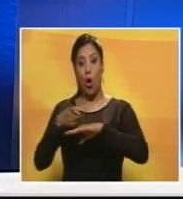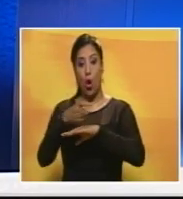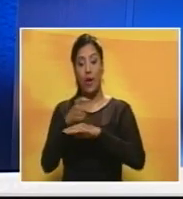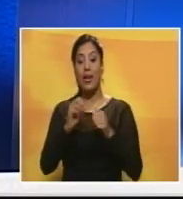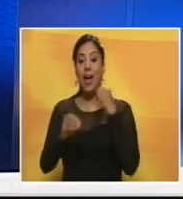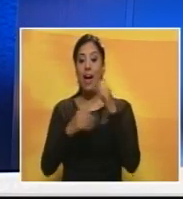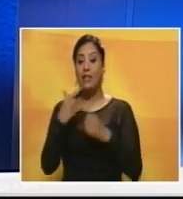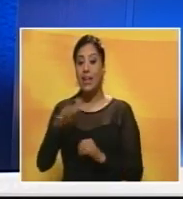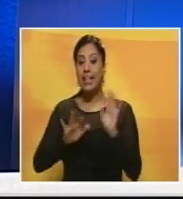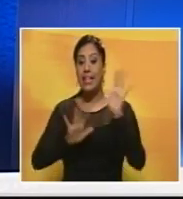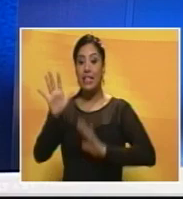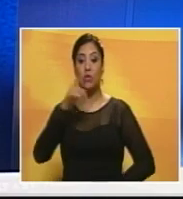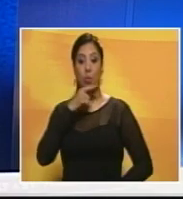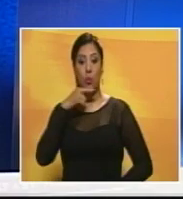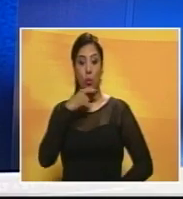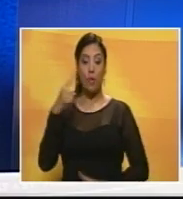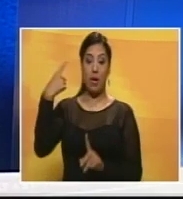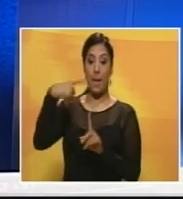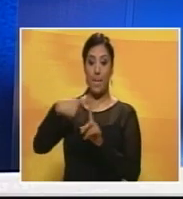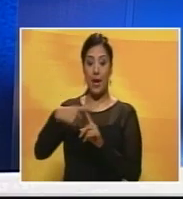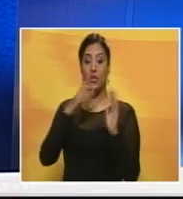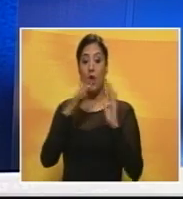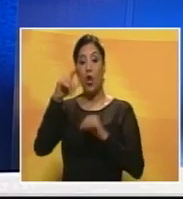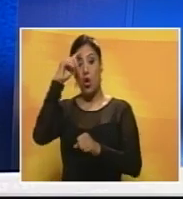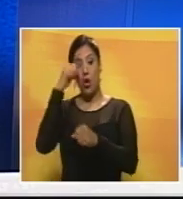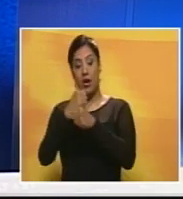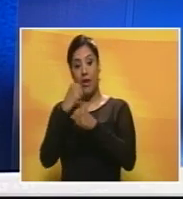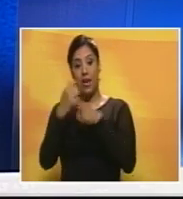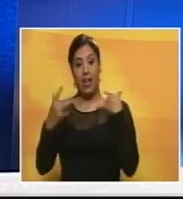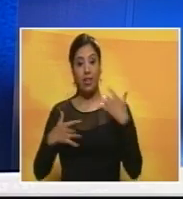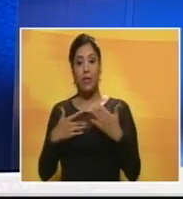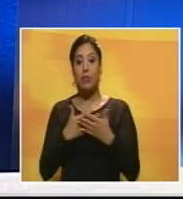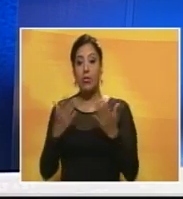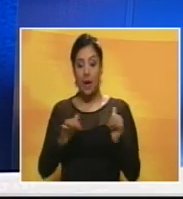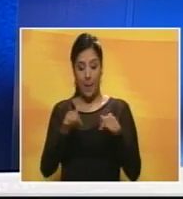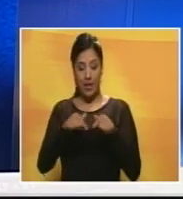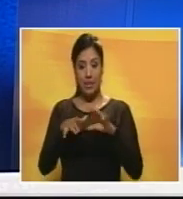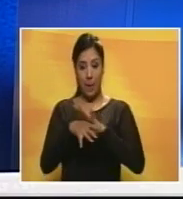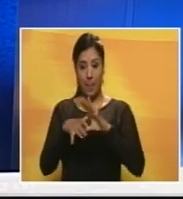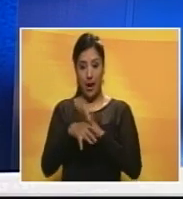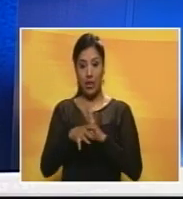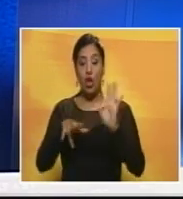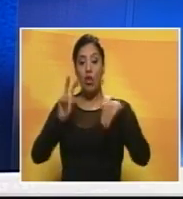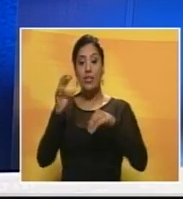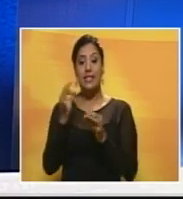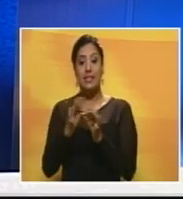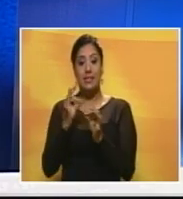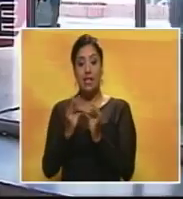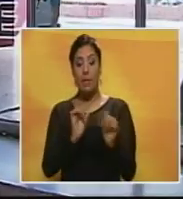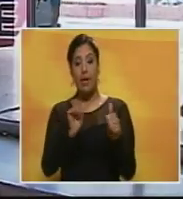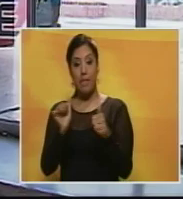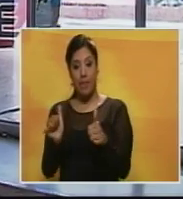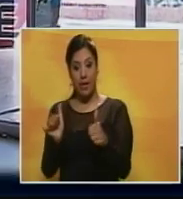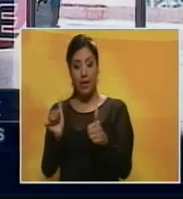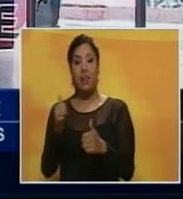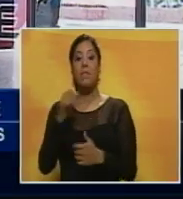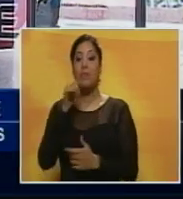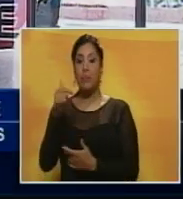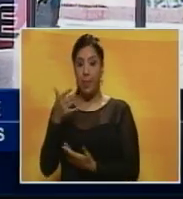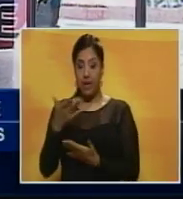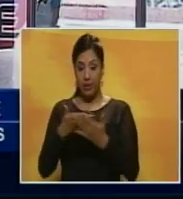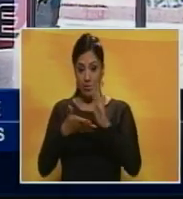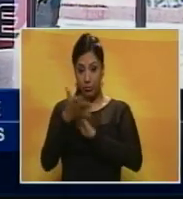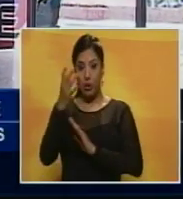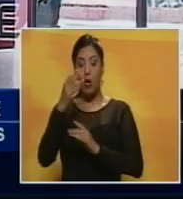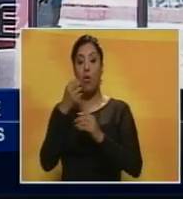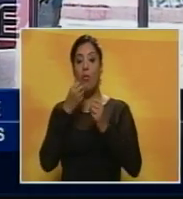gobernadores se realizarán el 15 de octubre. Además, el cronograma de actividades estará disponible a partir de este martes 12 de septiembre. Según una nota de prensa